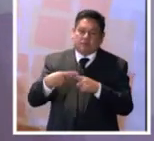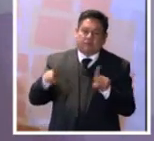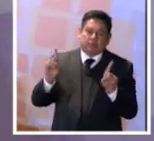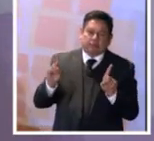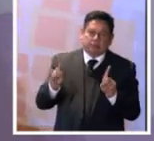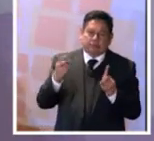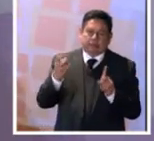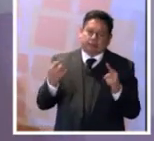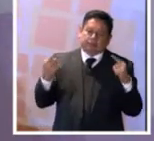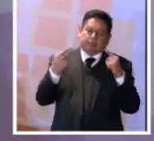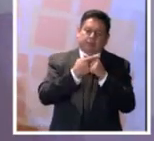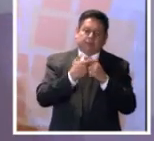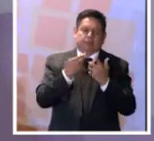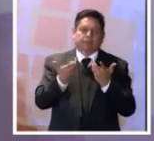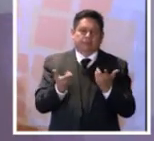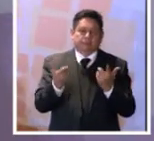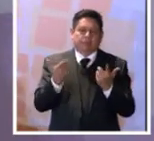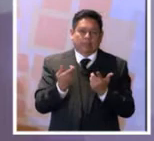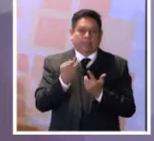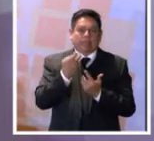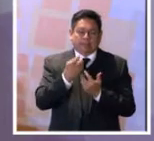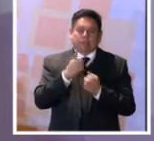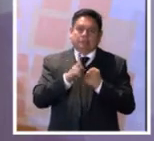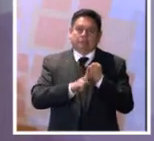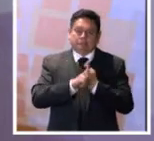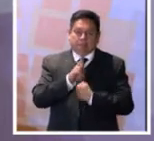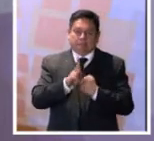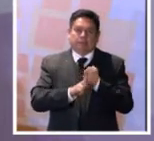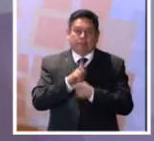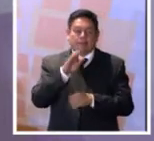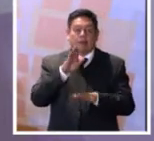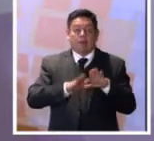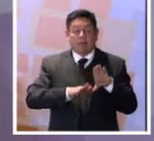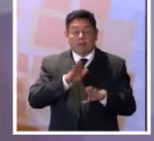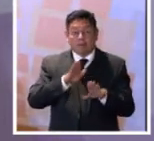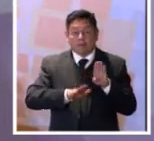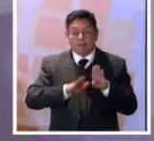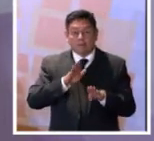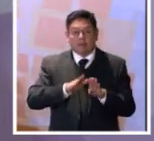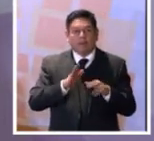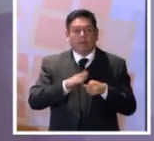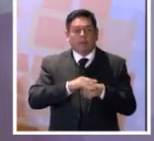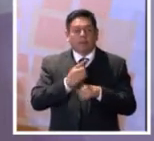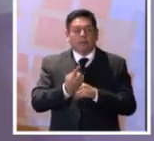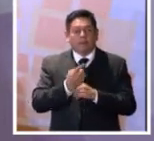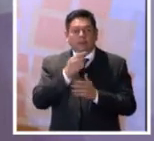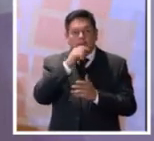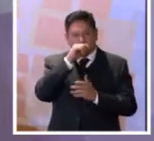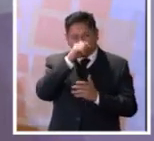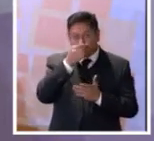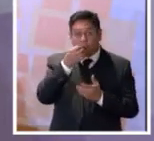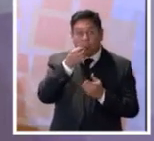Y por supuesto que esto genera enormes y complejos desafíos, porque exige ponderaciones en donde